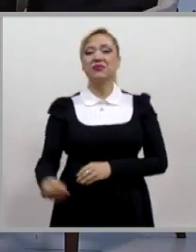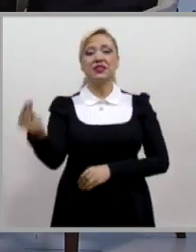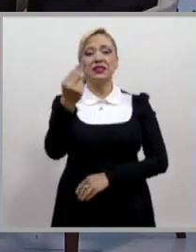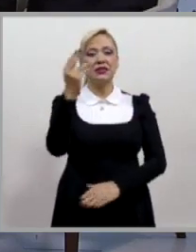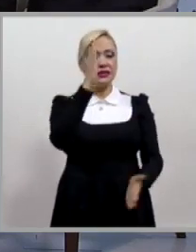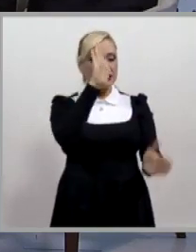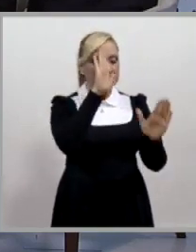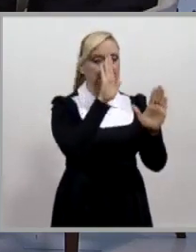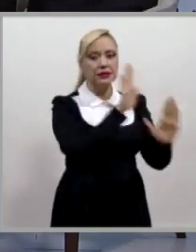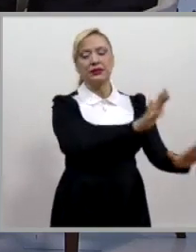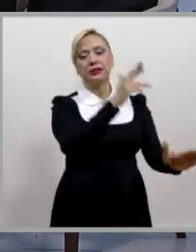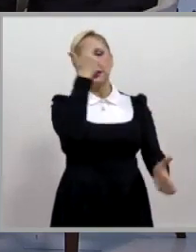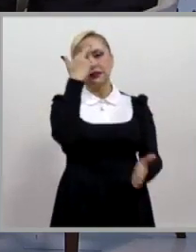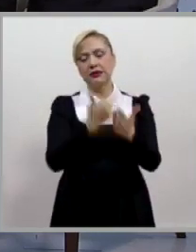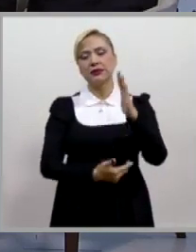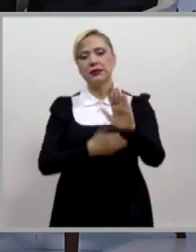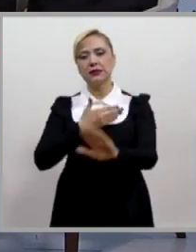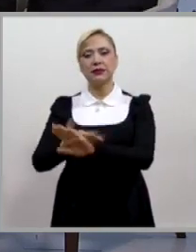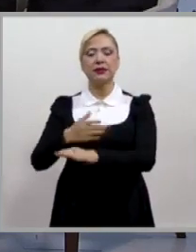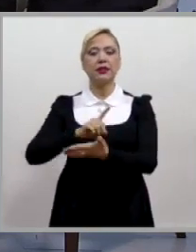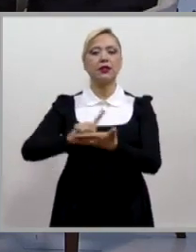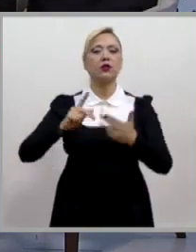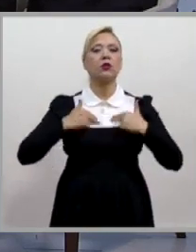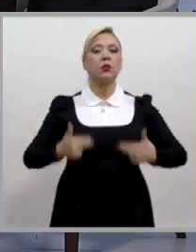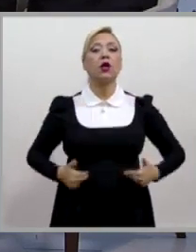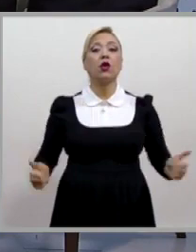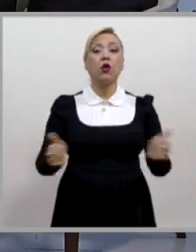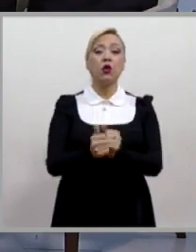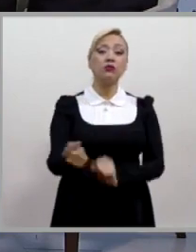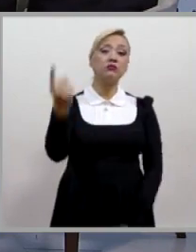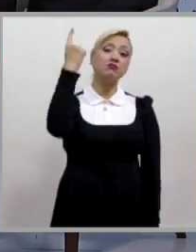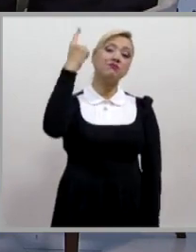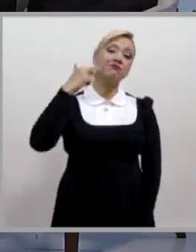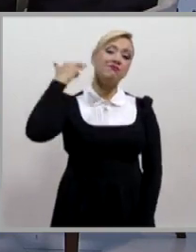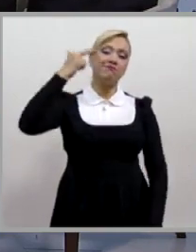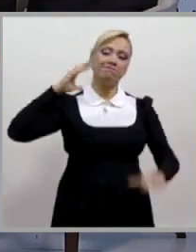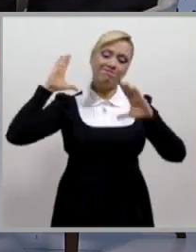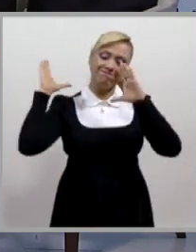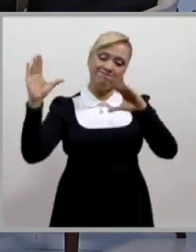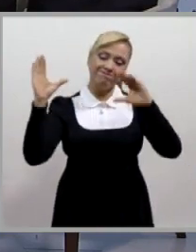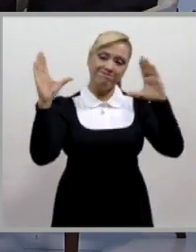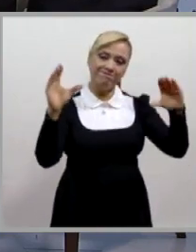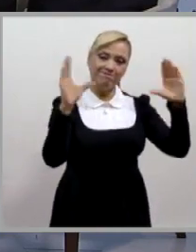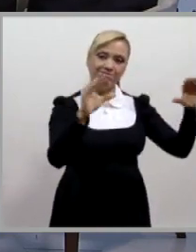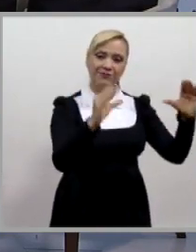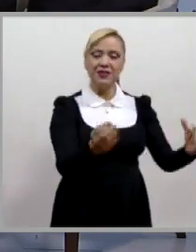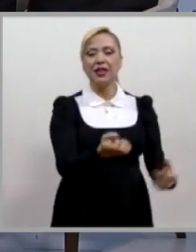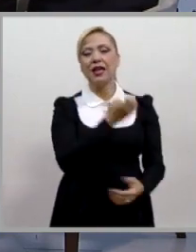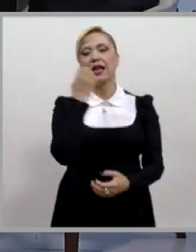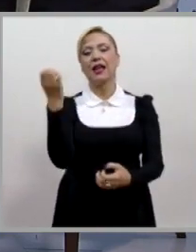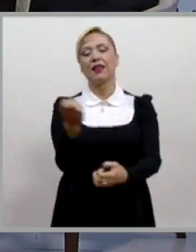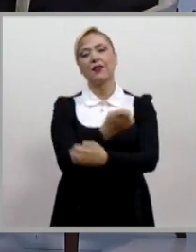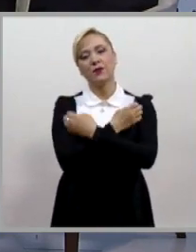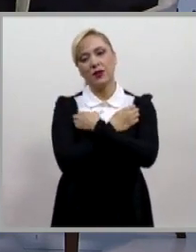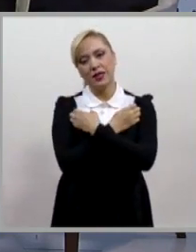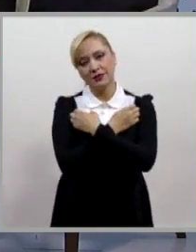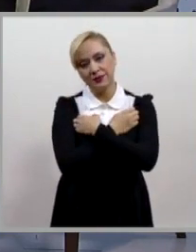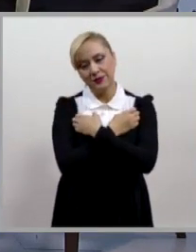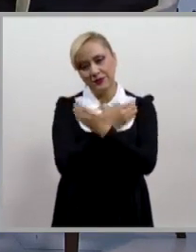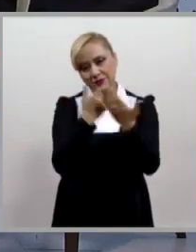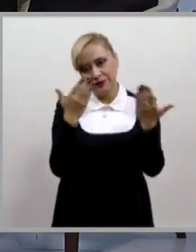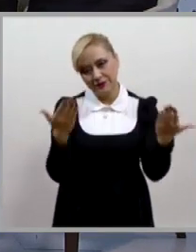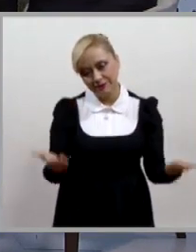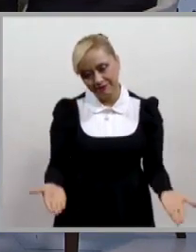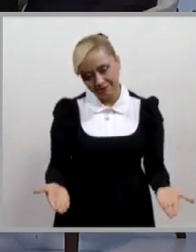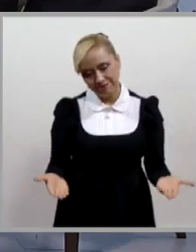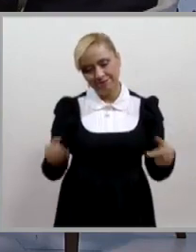humanos, y eso me parece que solo se logra a través de cultura, y eso solo se logra a través del aparato más grande que tenemos en nuestro país, como en cualquier otro país